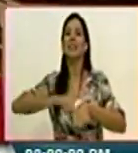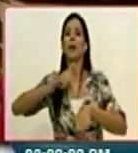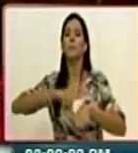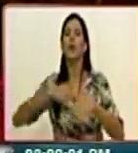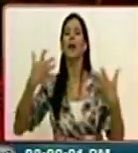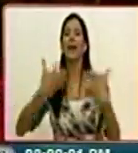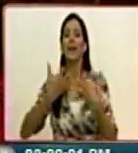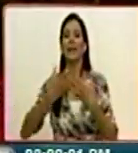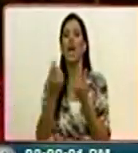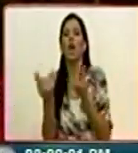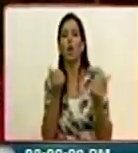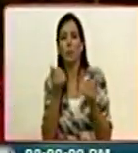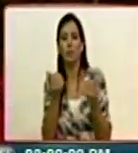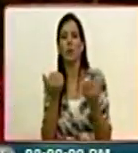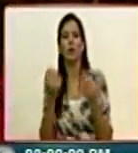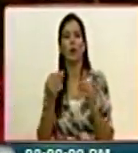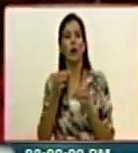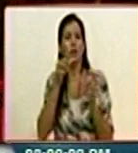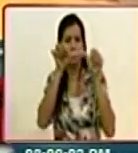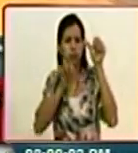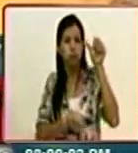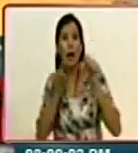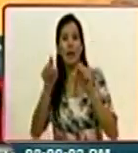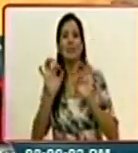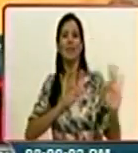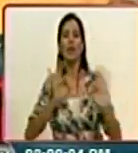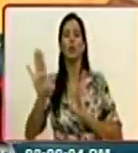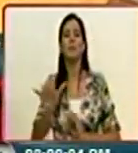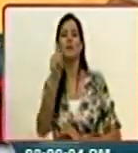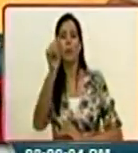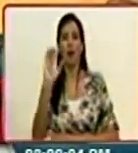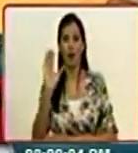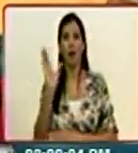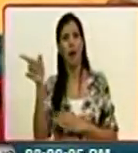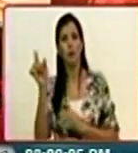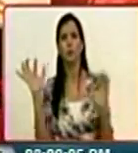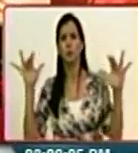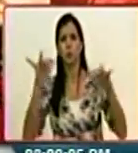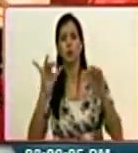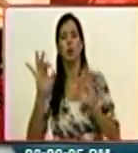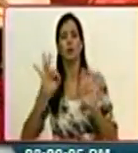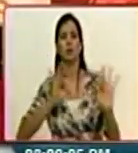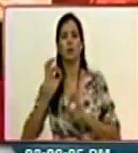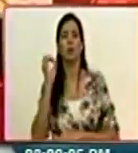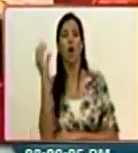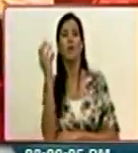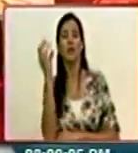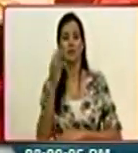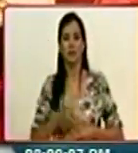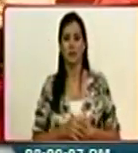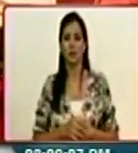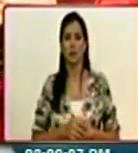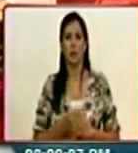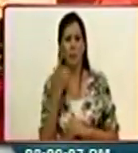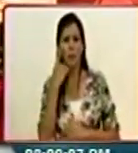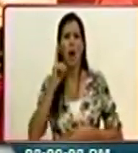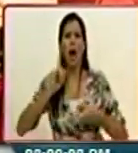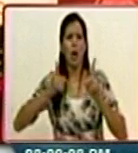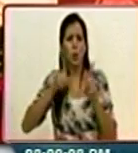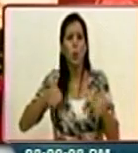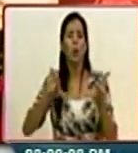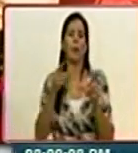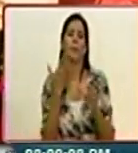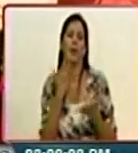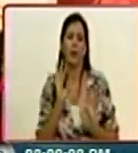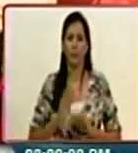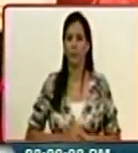guerra económica que se desarrolló en el Teatro Principal de Caracas. Ya ahorita nosotros vemos que ya en algunos lugares